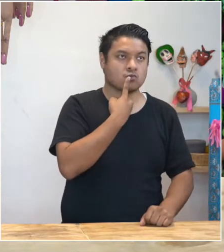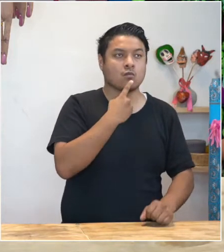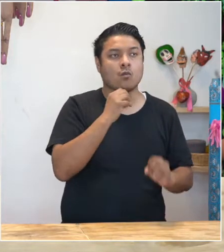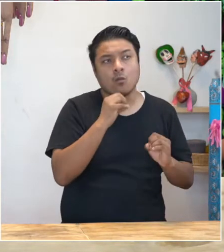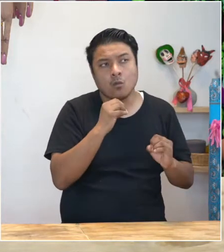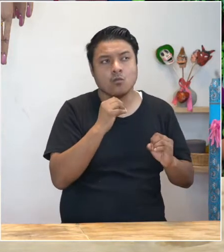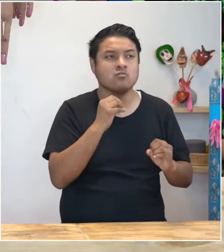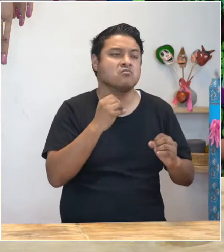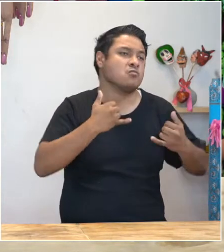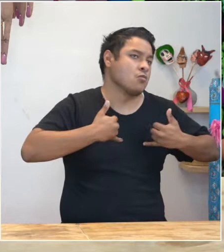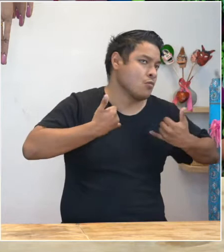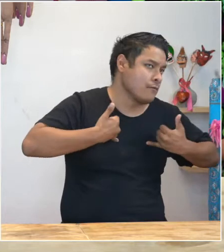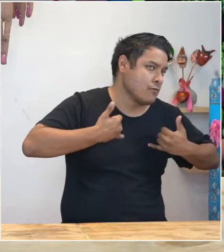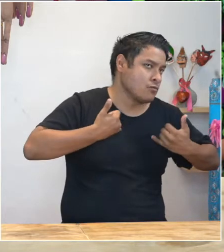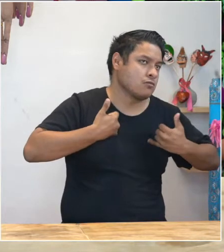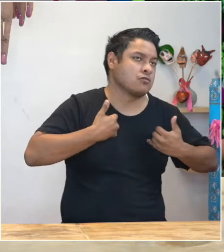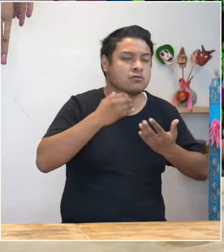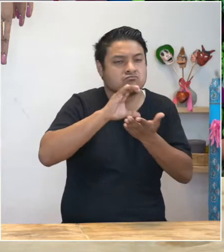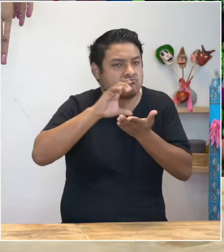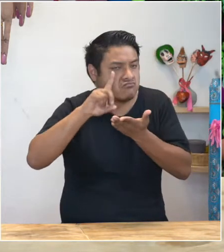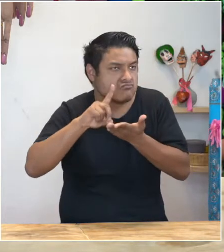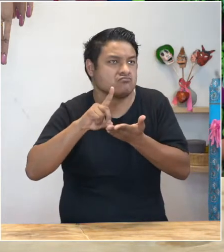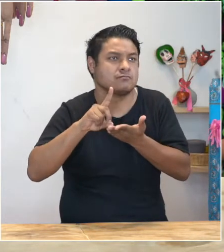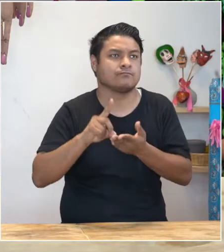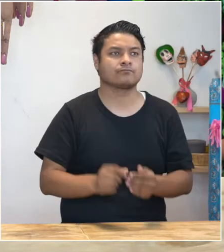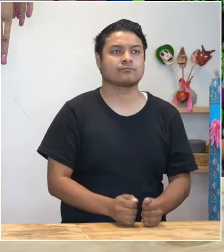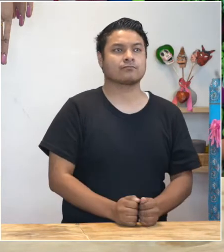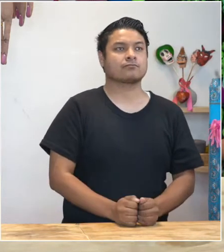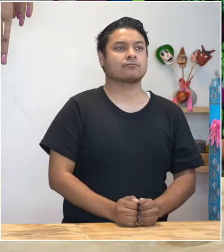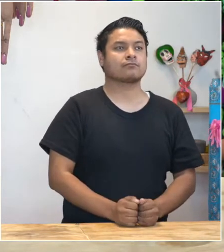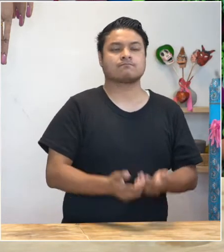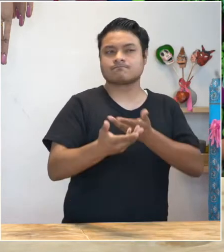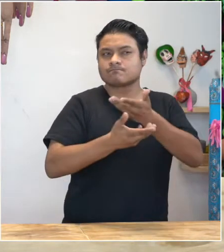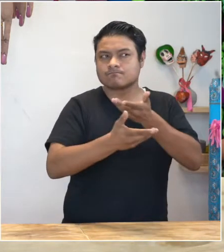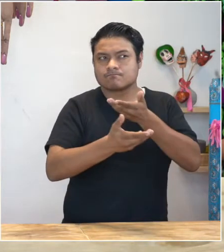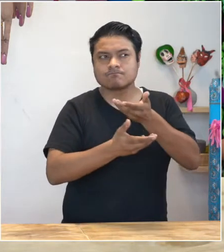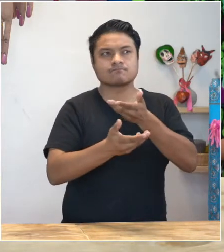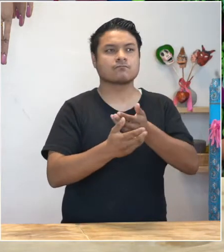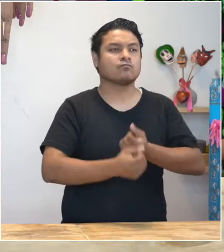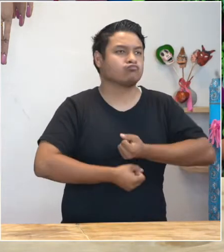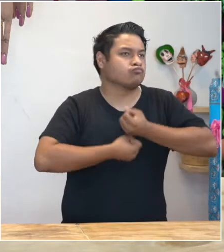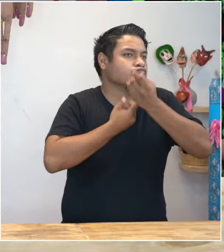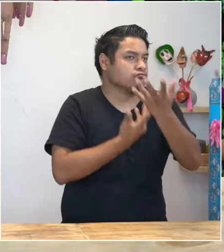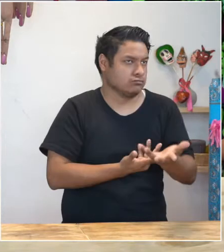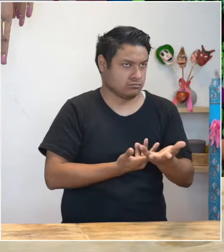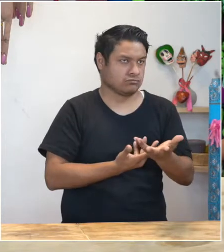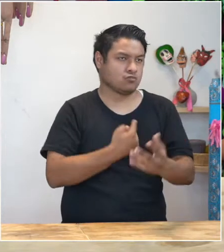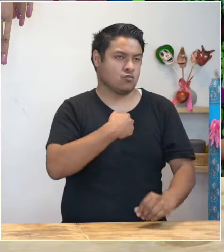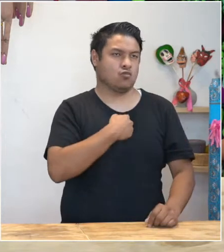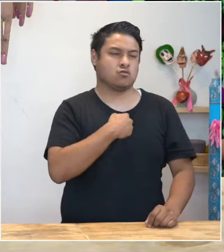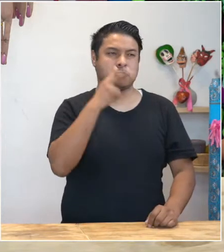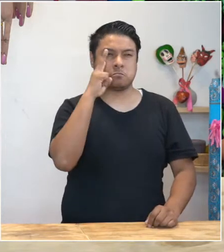lo siguiente. Yo he empezado a trabajar con ellos y con el tiempo he visto de verdad lo que